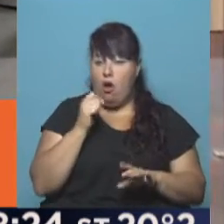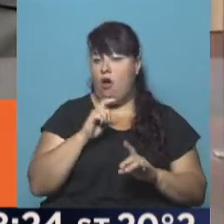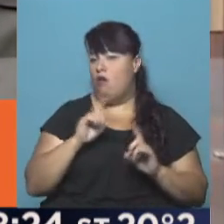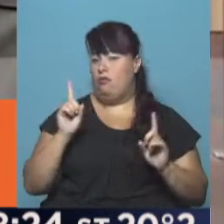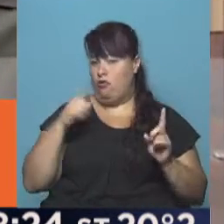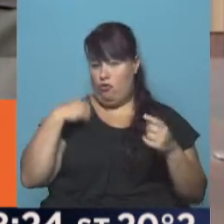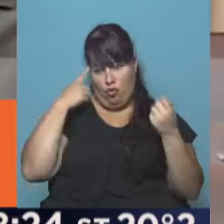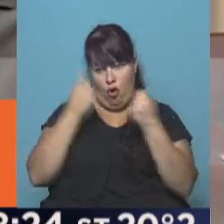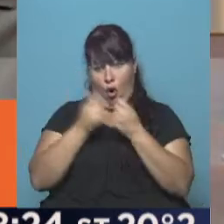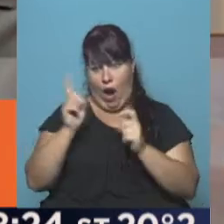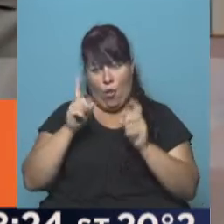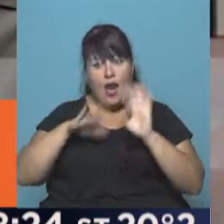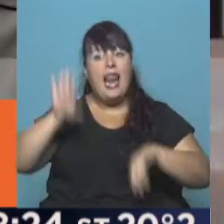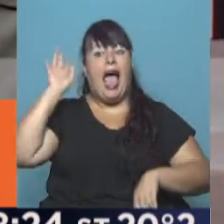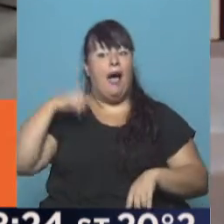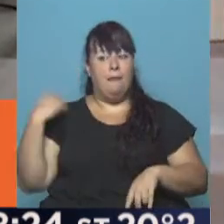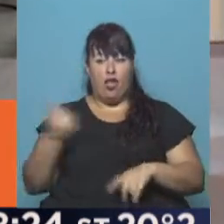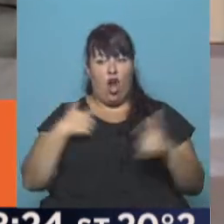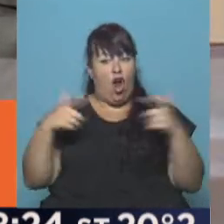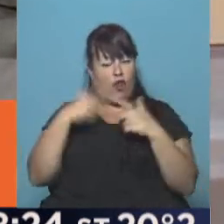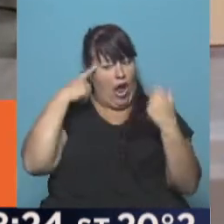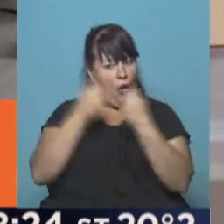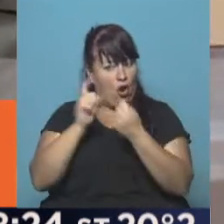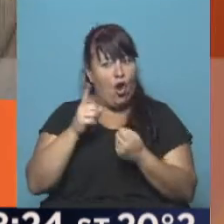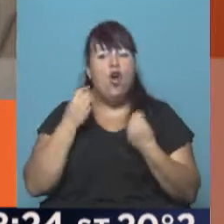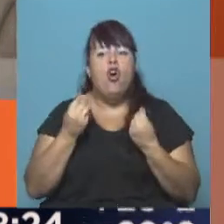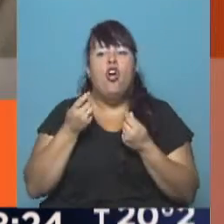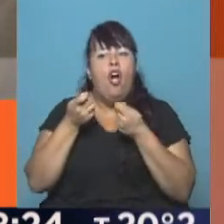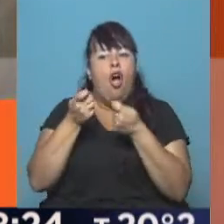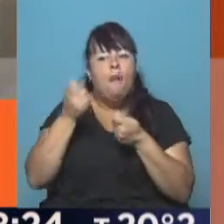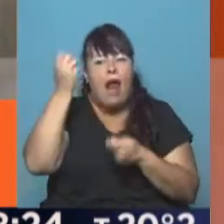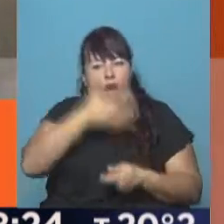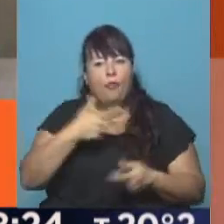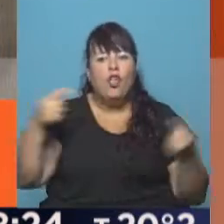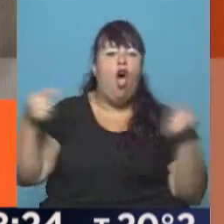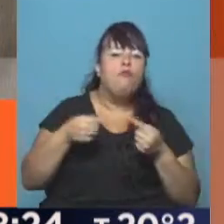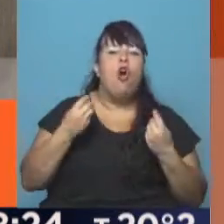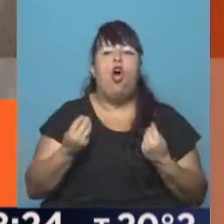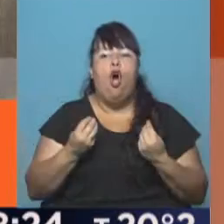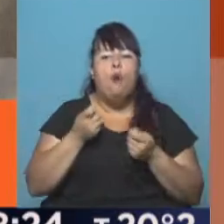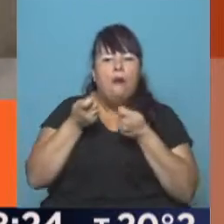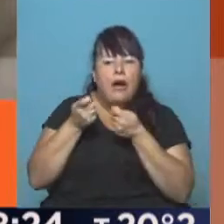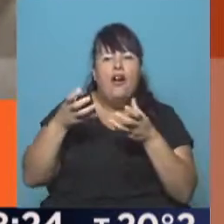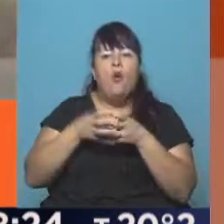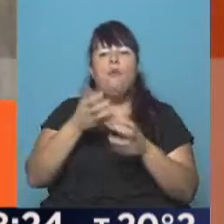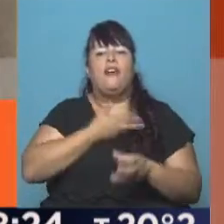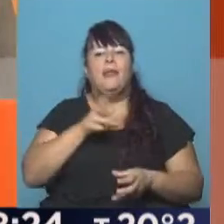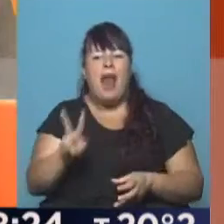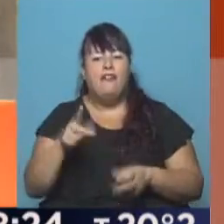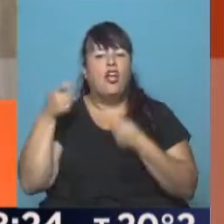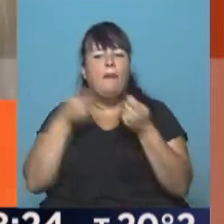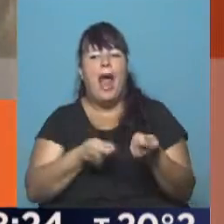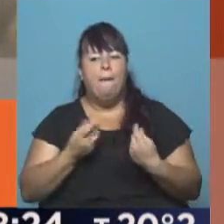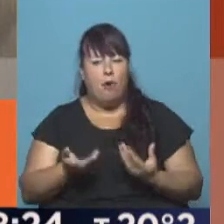la compartimos la mayoría de la comisión como para convencer a la oposición como van a convencer el frente para la victoria que los